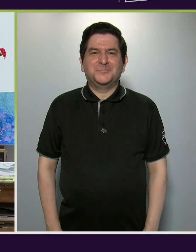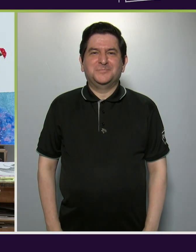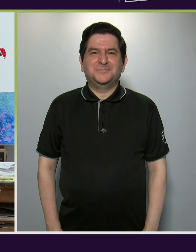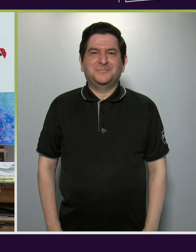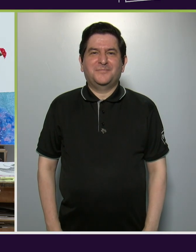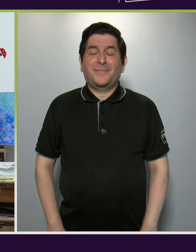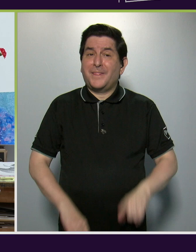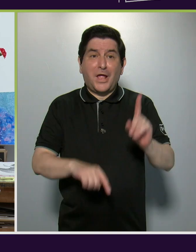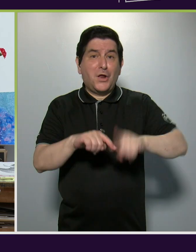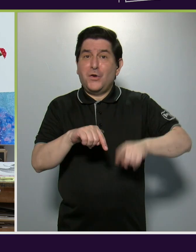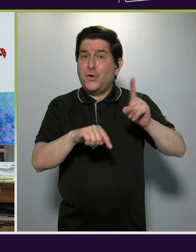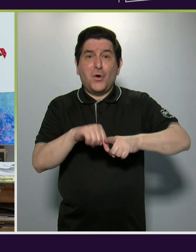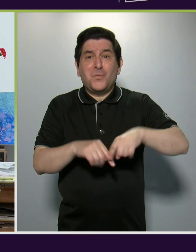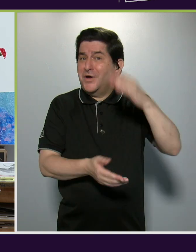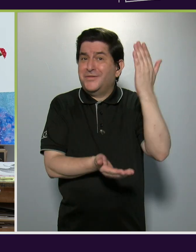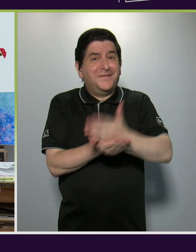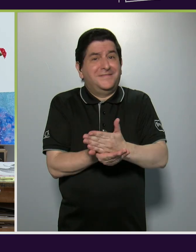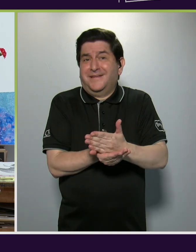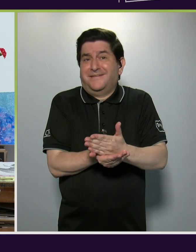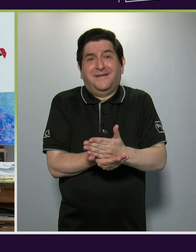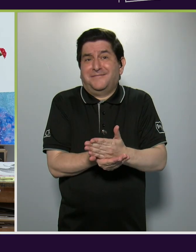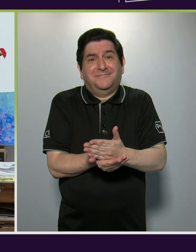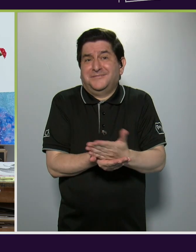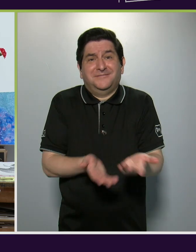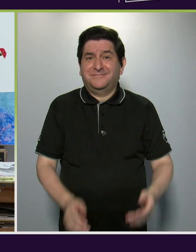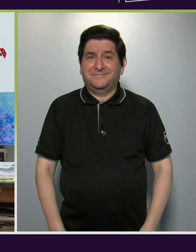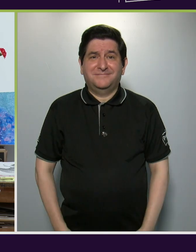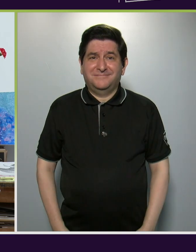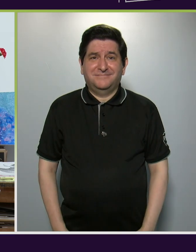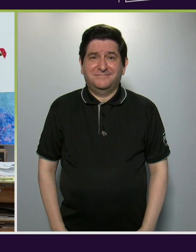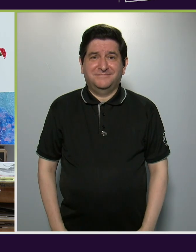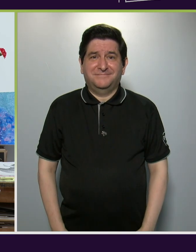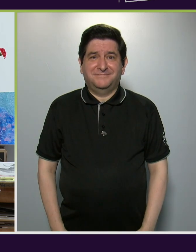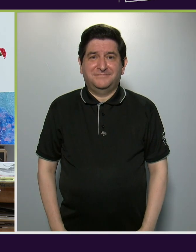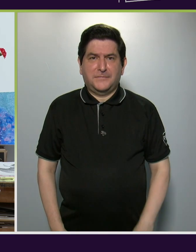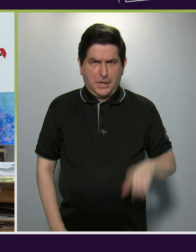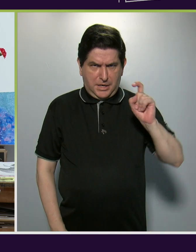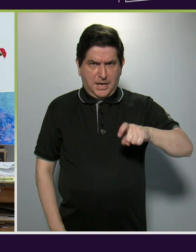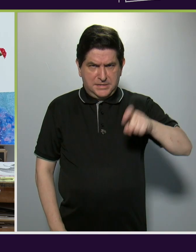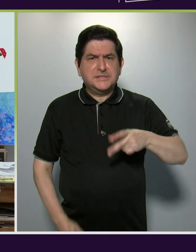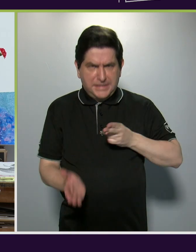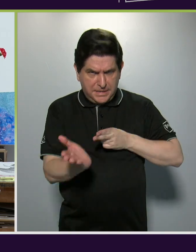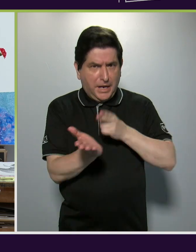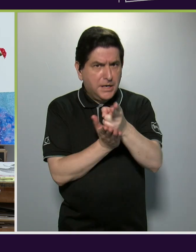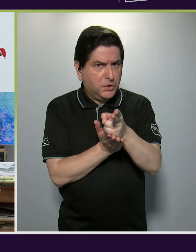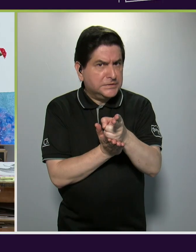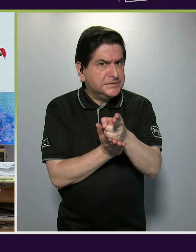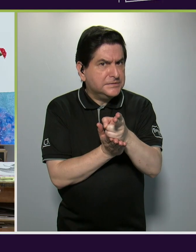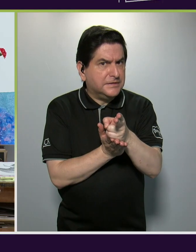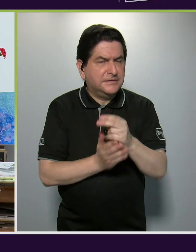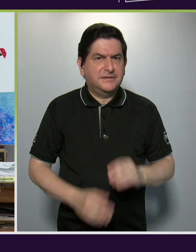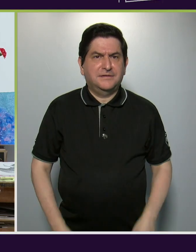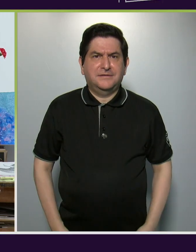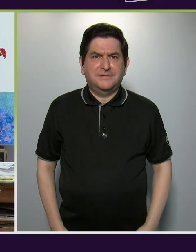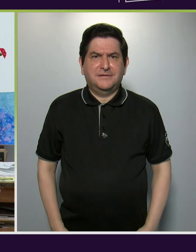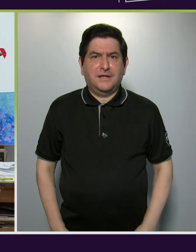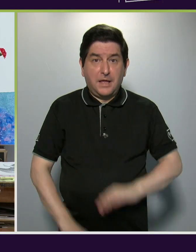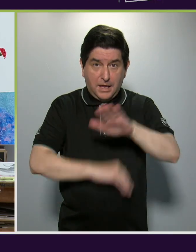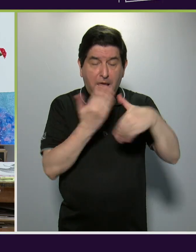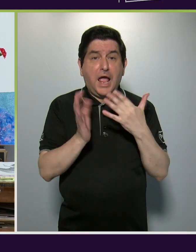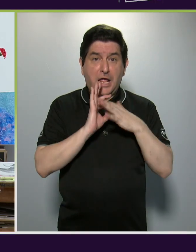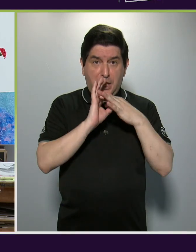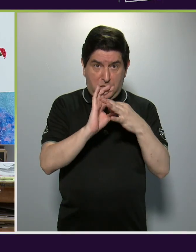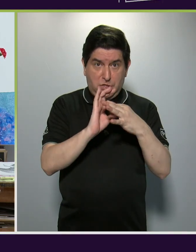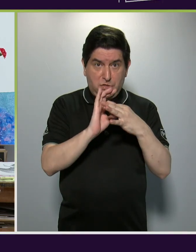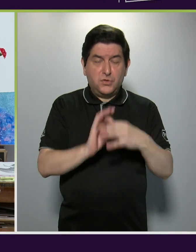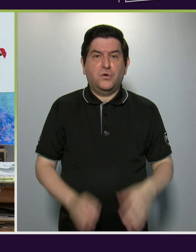No puedo dejar de serlo de alguna manera. Por eso digo que hay que ser muy sincero. Y por eso todas las relaciones parten